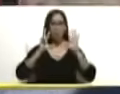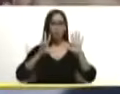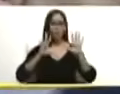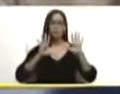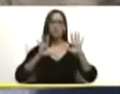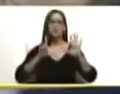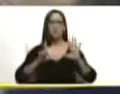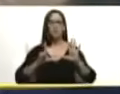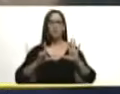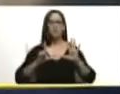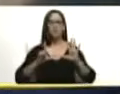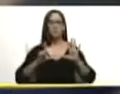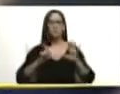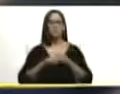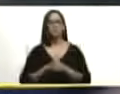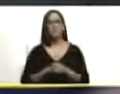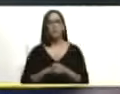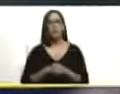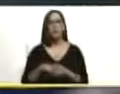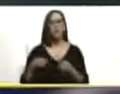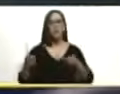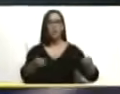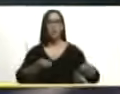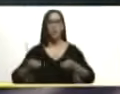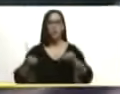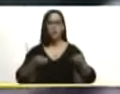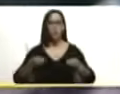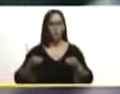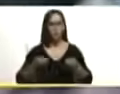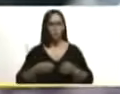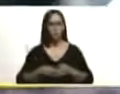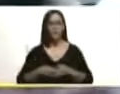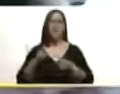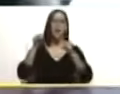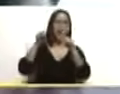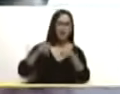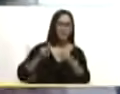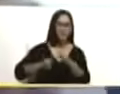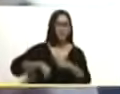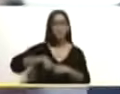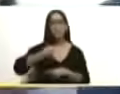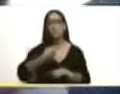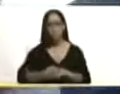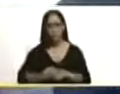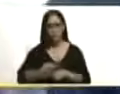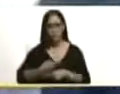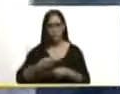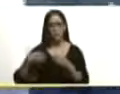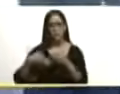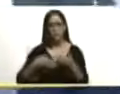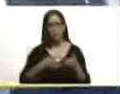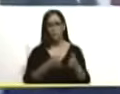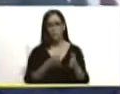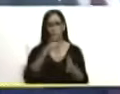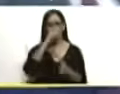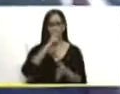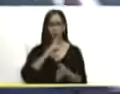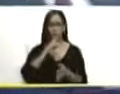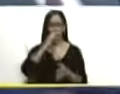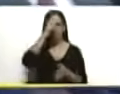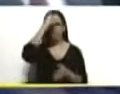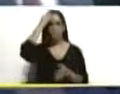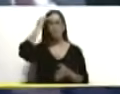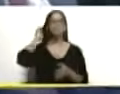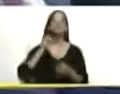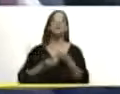1817, en Angostura, en el Orinoco. Allí después, en el transcurso de esos años, se instaló